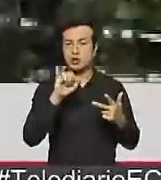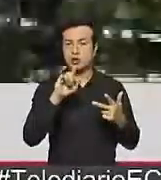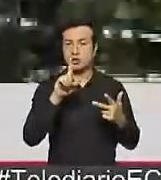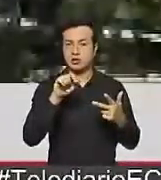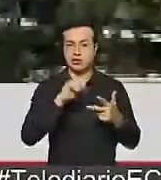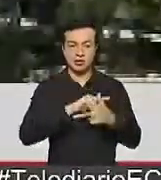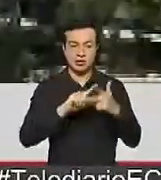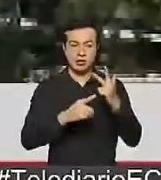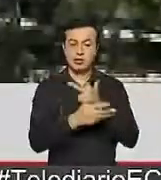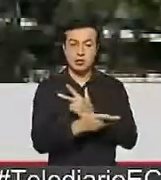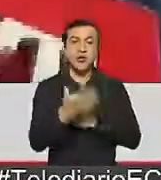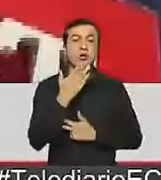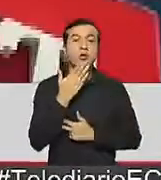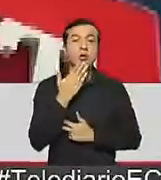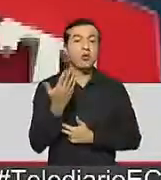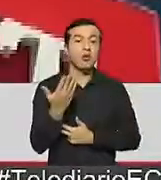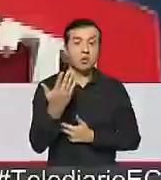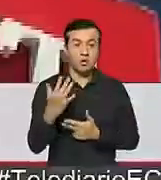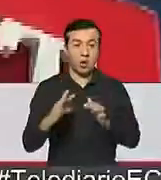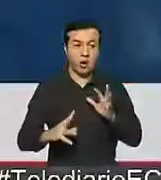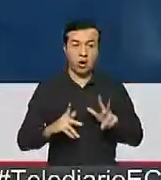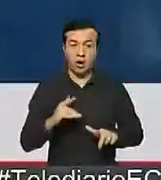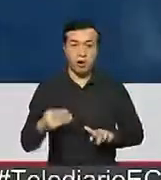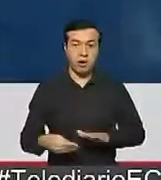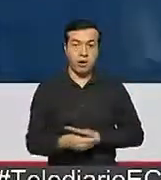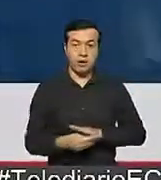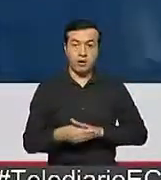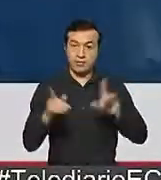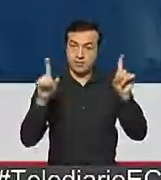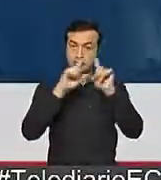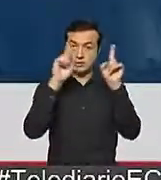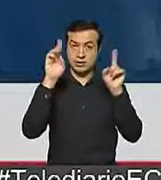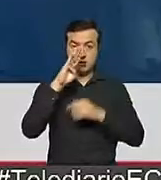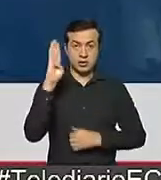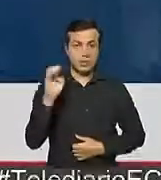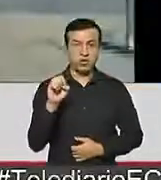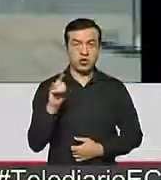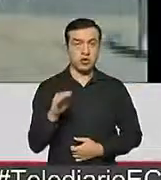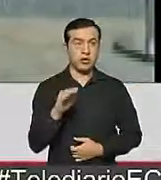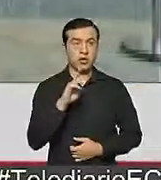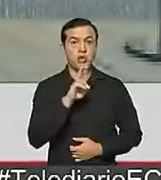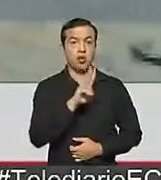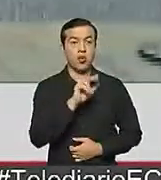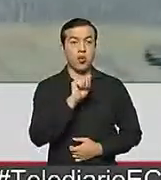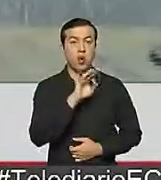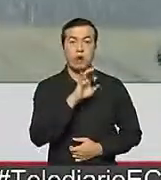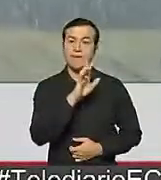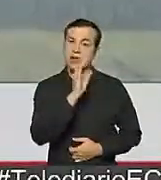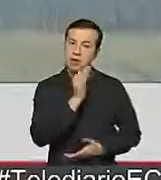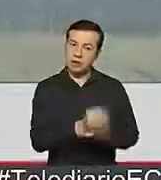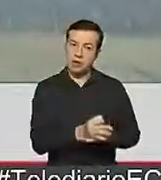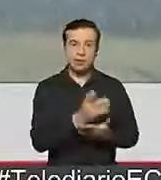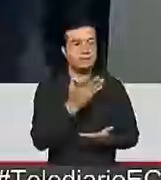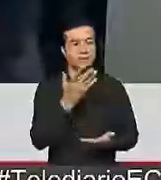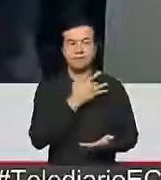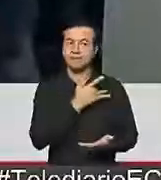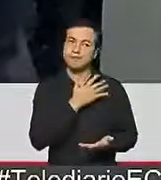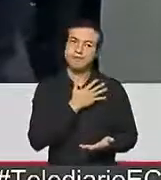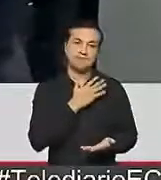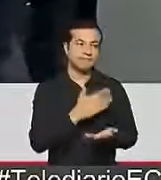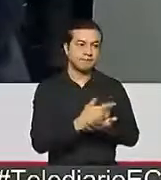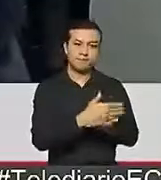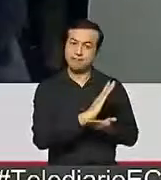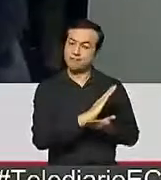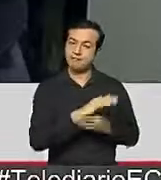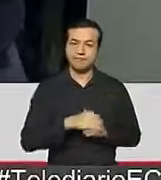que se desprende de la trama de sobornos de Odebrecht y quienes declararon el abandono de la UAFE como acusador particular en el caso. En el